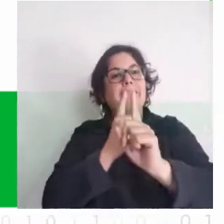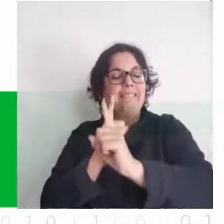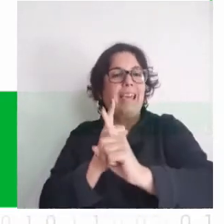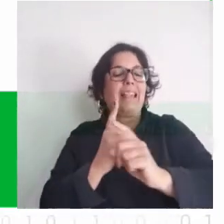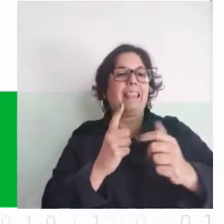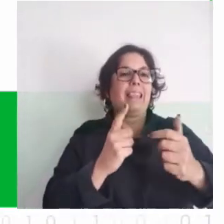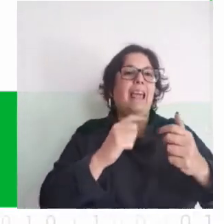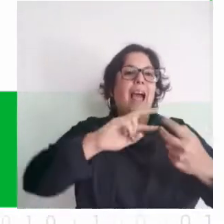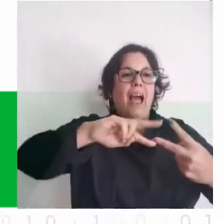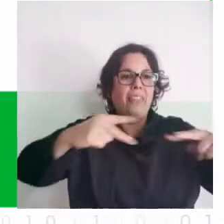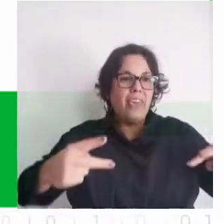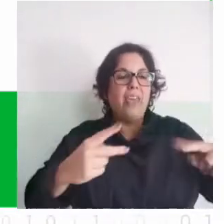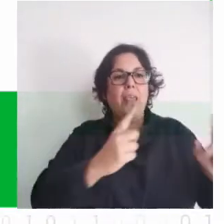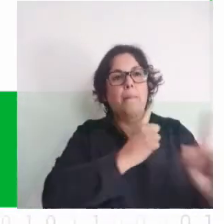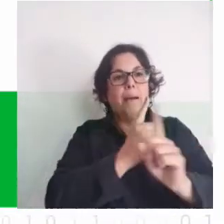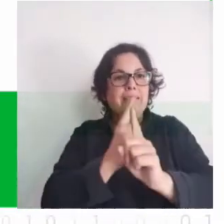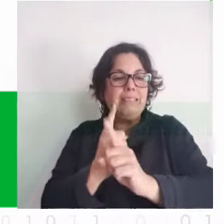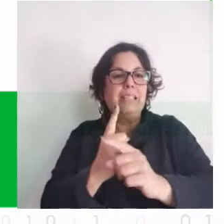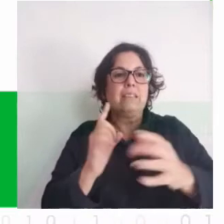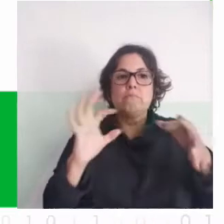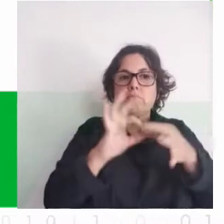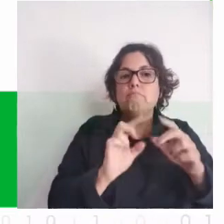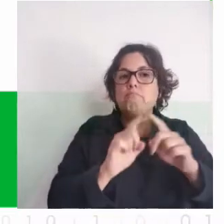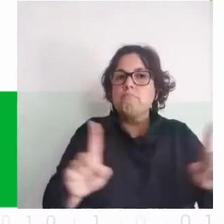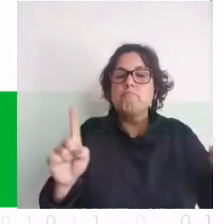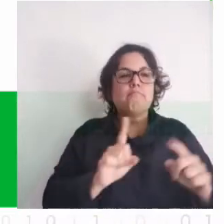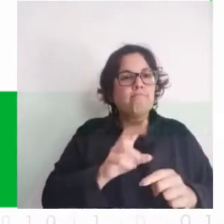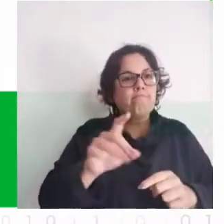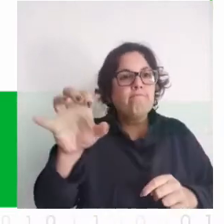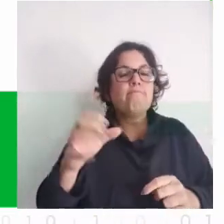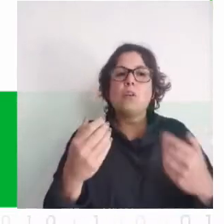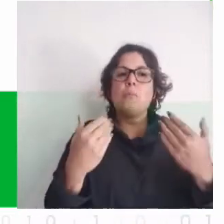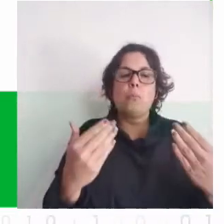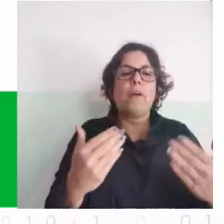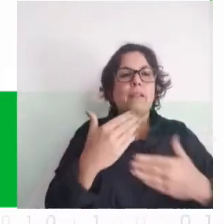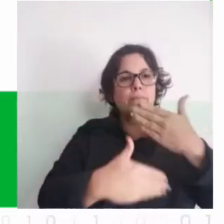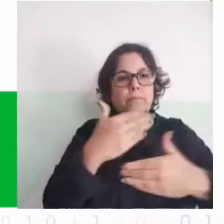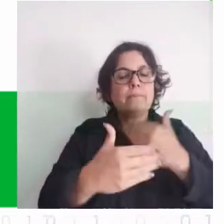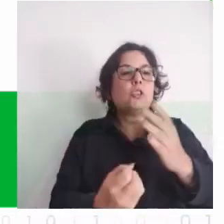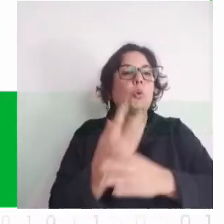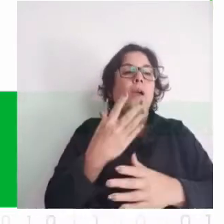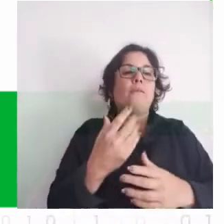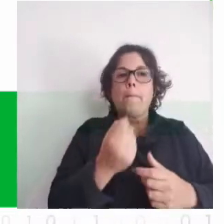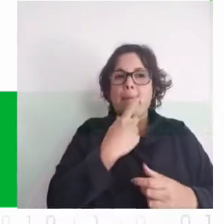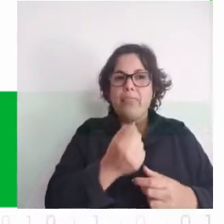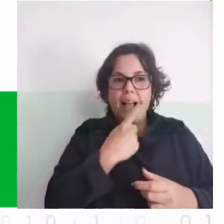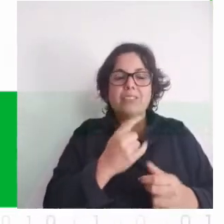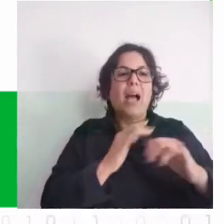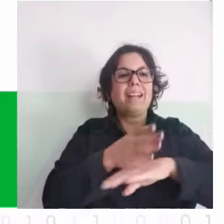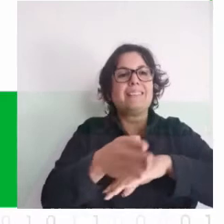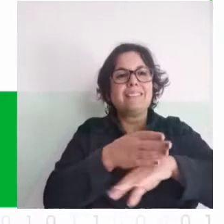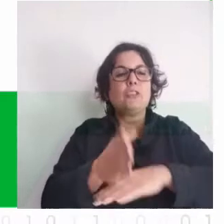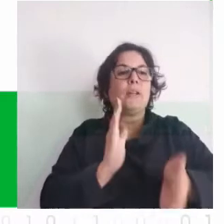de ADN de pacientes asociadas con distintos tipos de cáncer ha permitido el desarrollo de nuevas drogas y el acceso a tratamientos